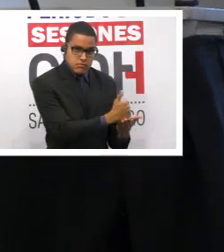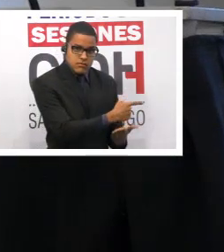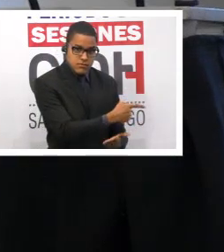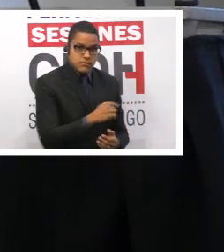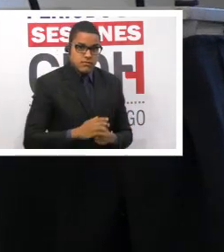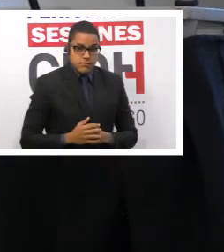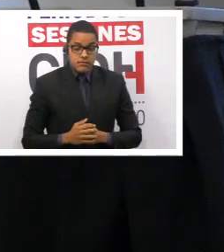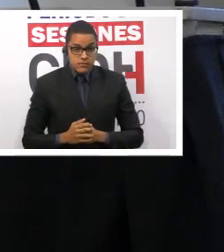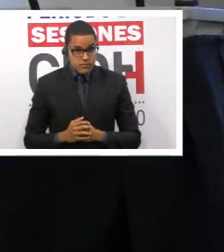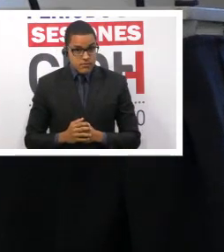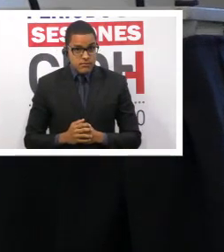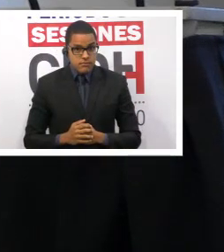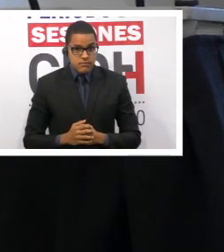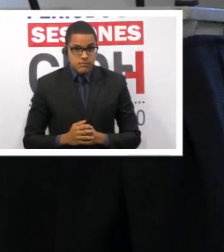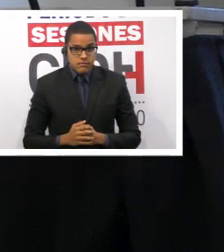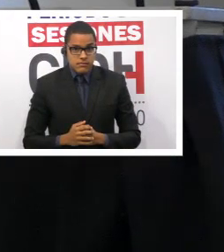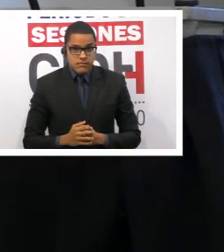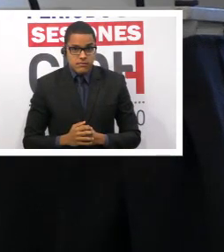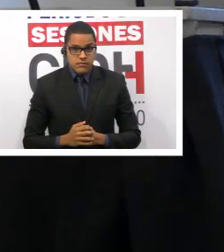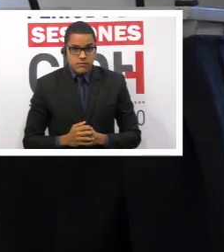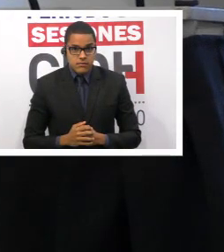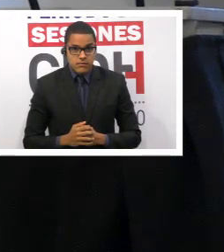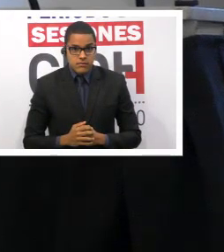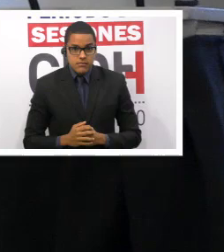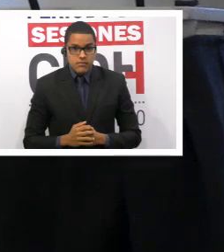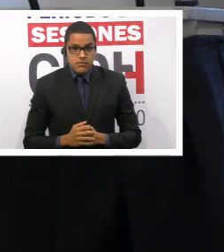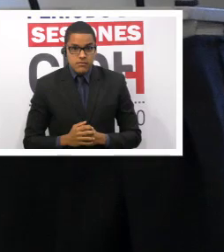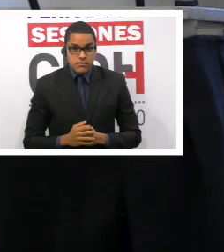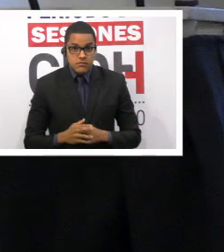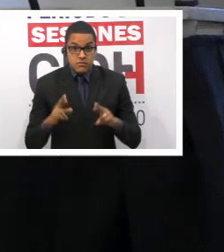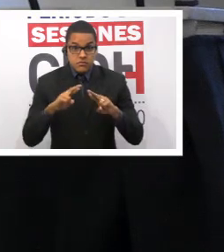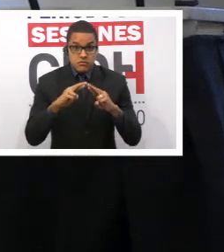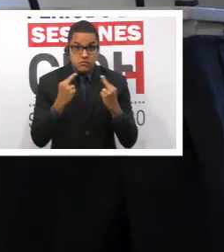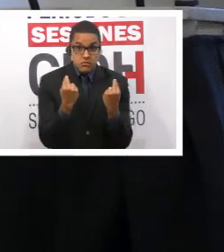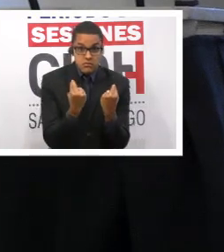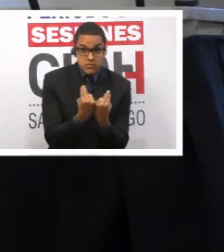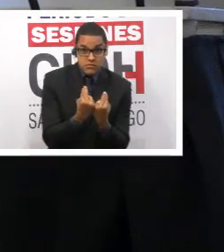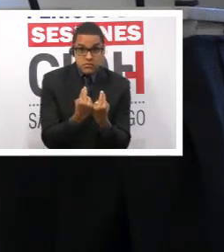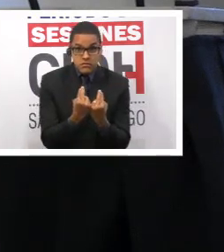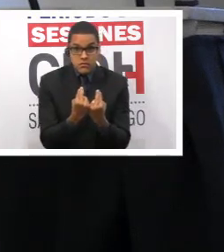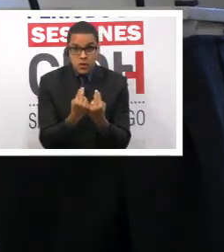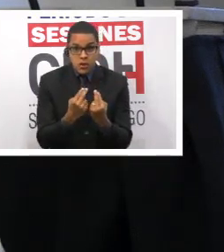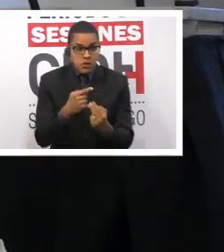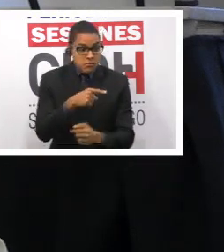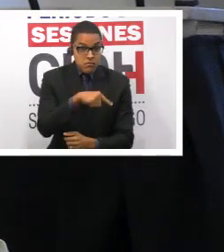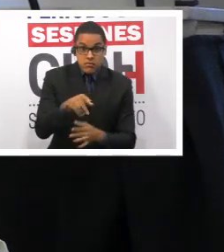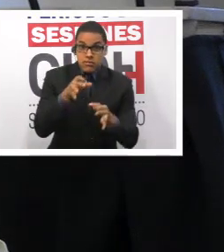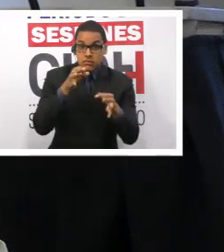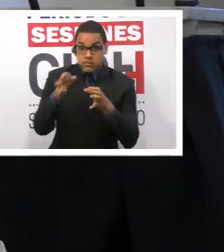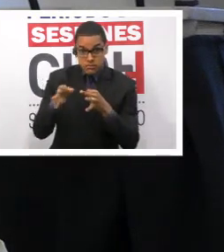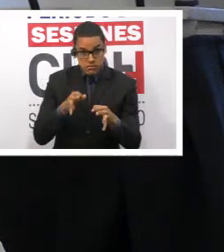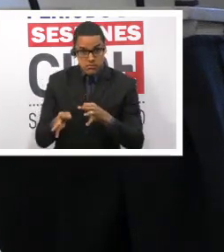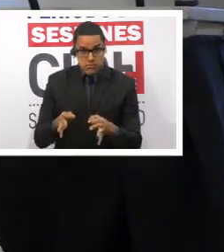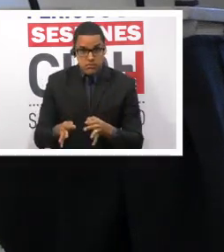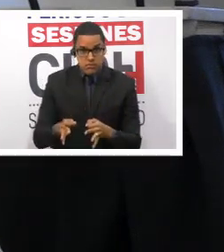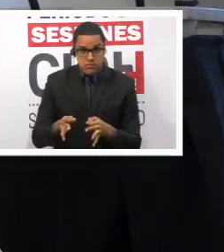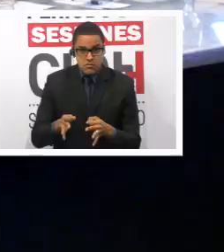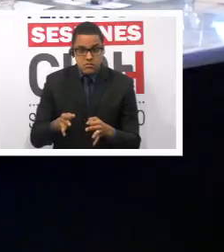luego de las presentaciones de este panel plantearemos un breve resumen de pedidos concretos que esperamos sean tenidos en cuenta por la comisión